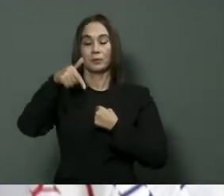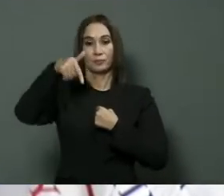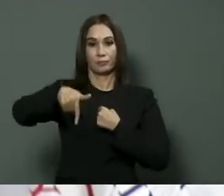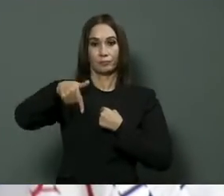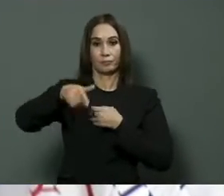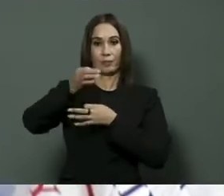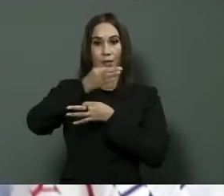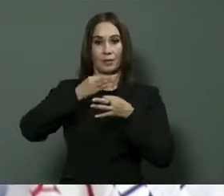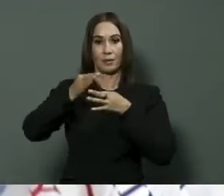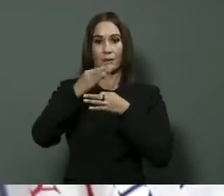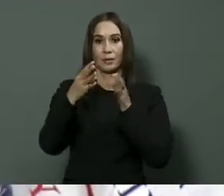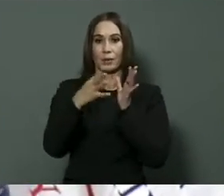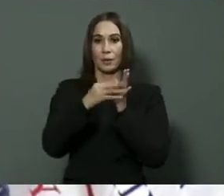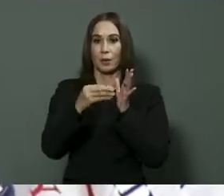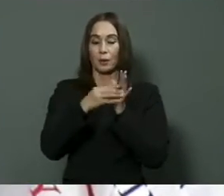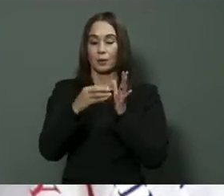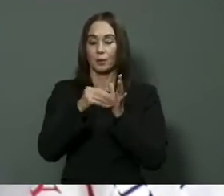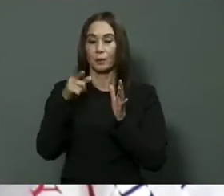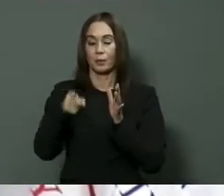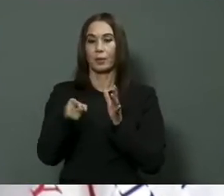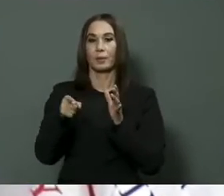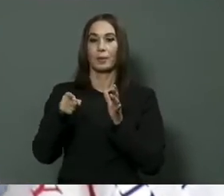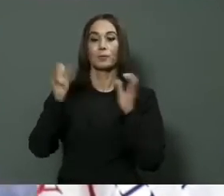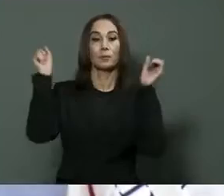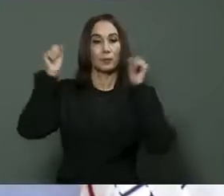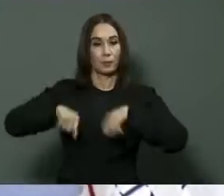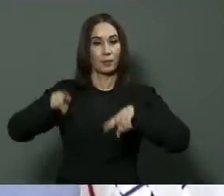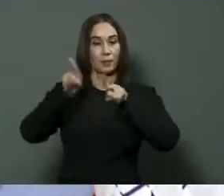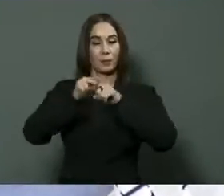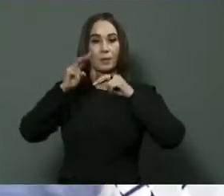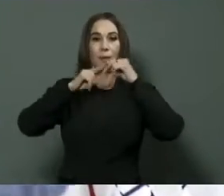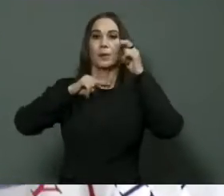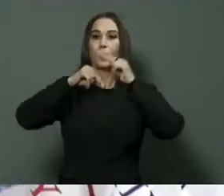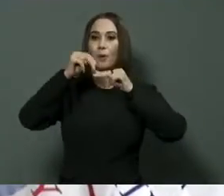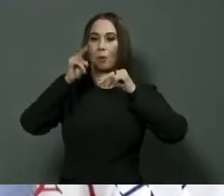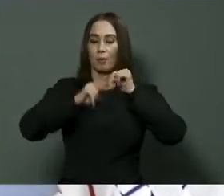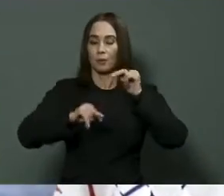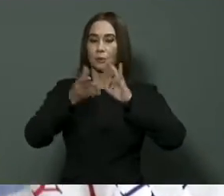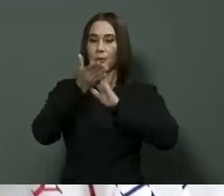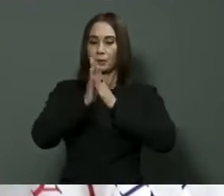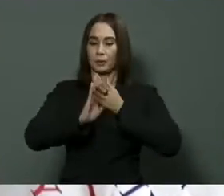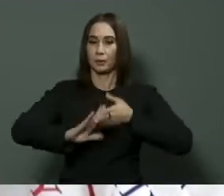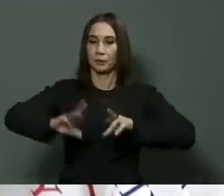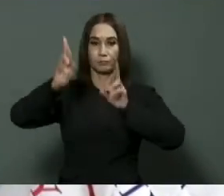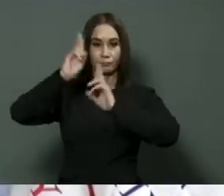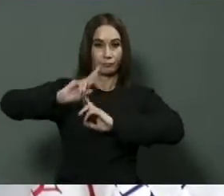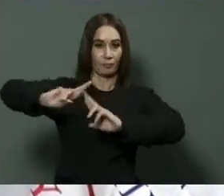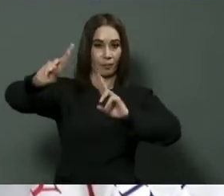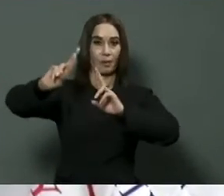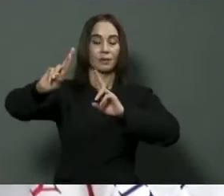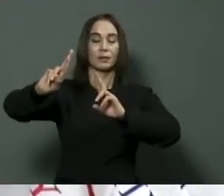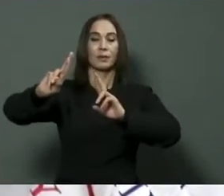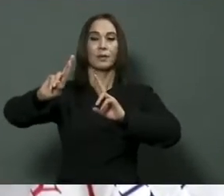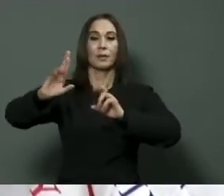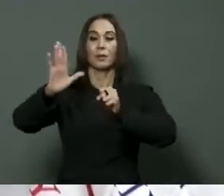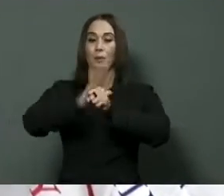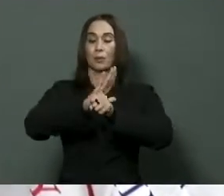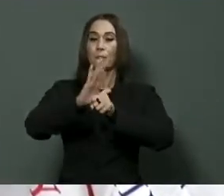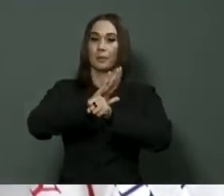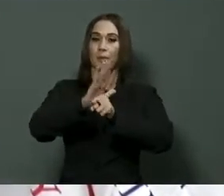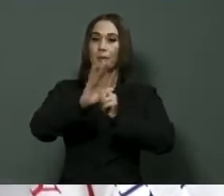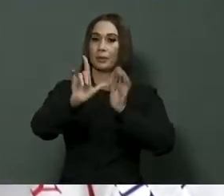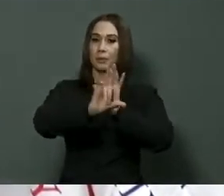provincia de Duarte, cuestión de que podamos construir en armonía, en respeto, pero siempre en el cumplimiento del